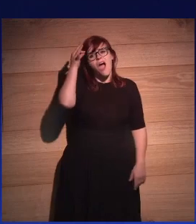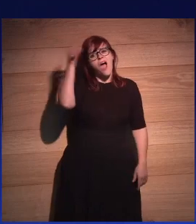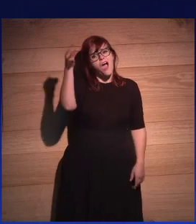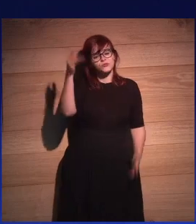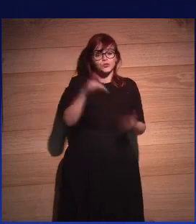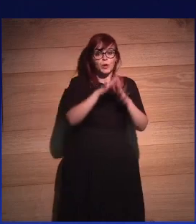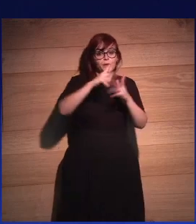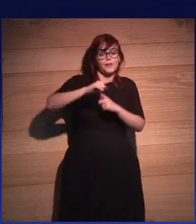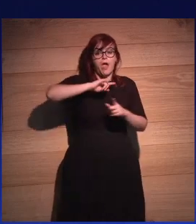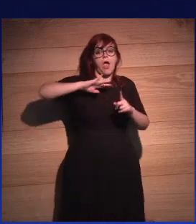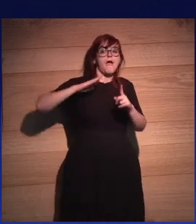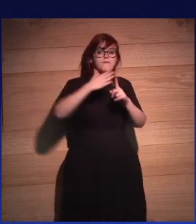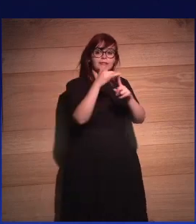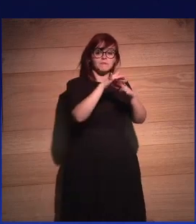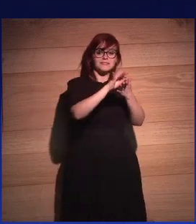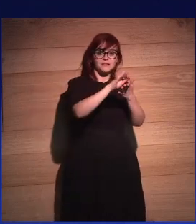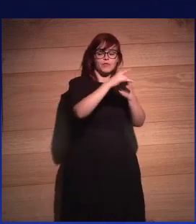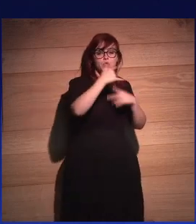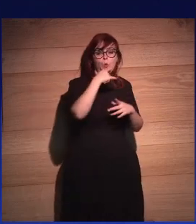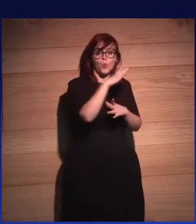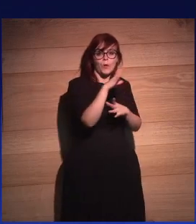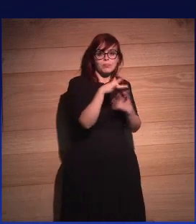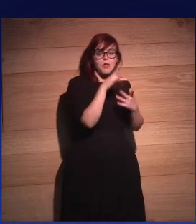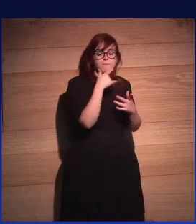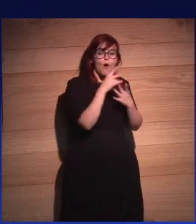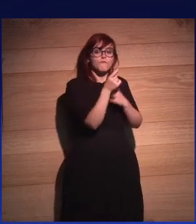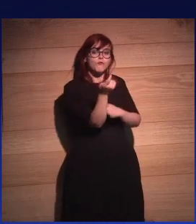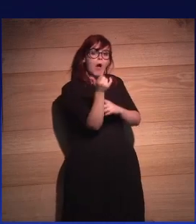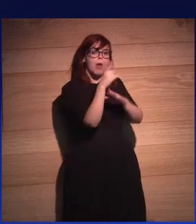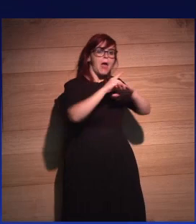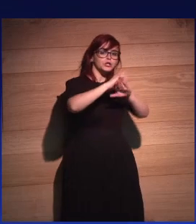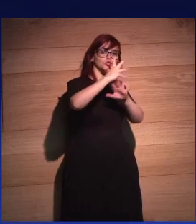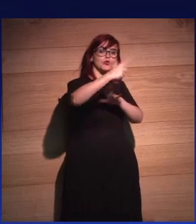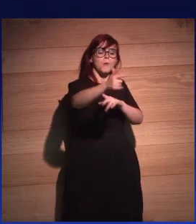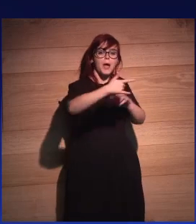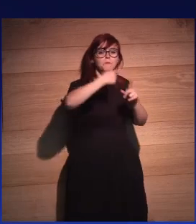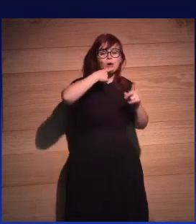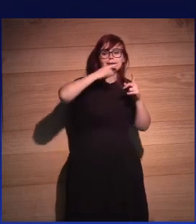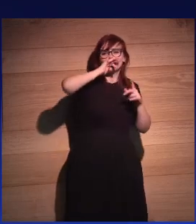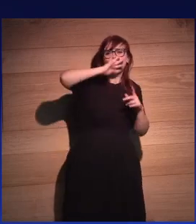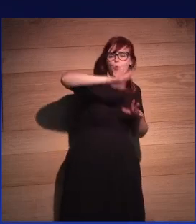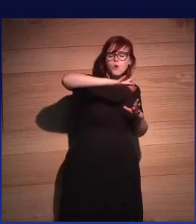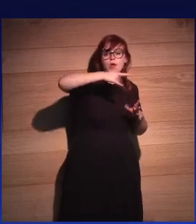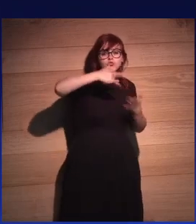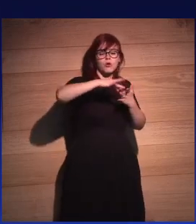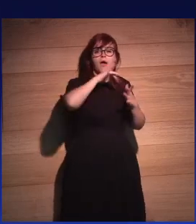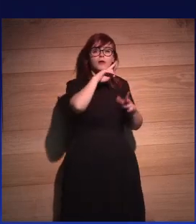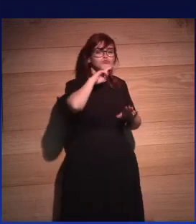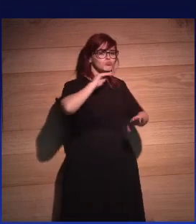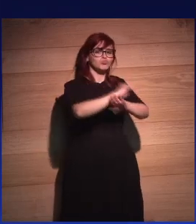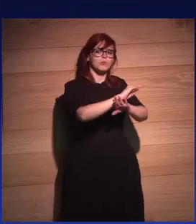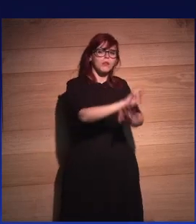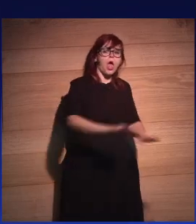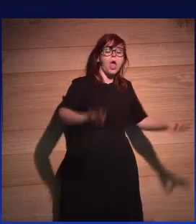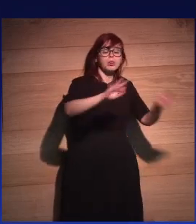una noticia que afecta a uno de mis proveedores de servicio donde yo tengo una cuenta de que ha habido otra fuga masiva de datos que habían jurado, rejurado y requete jurado que no había